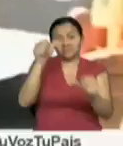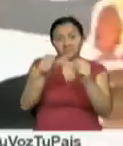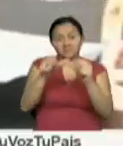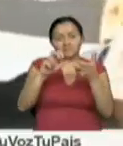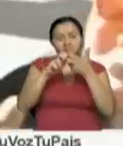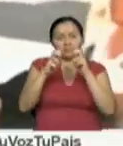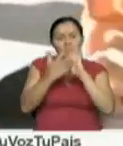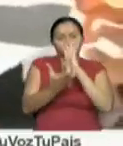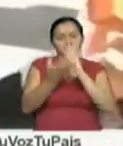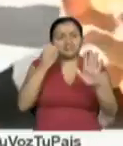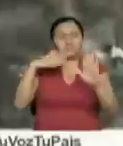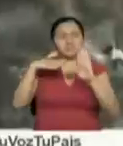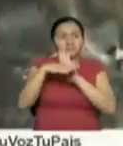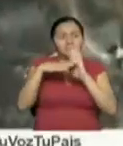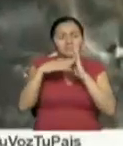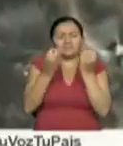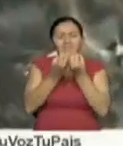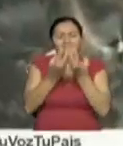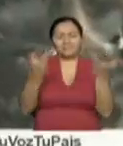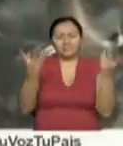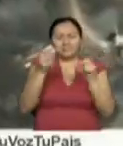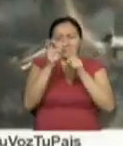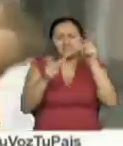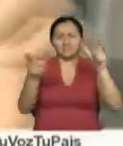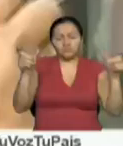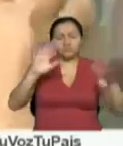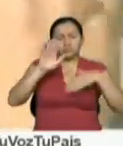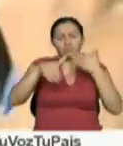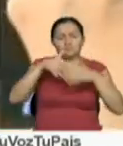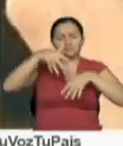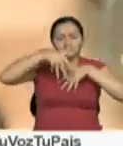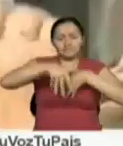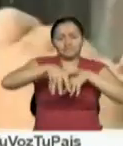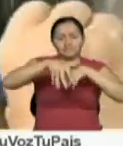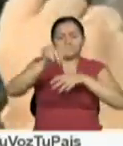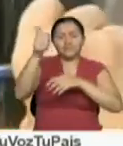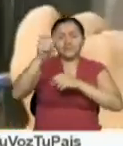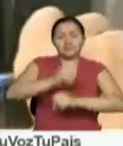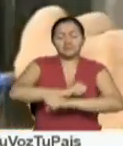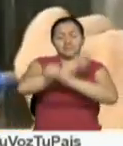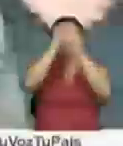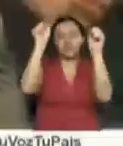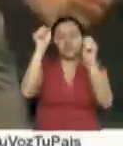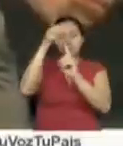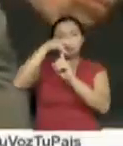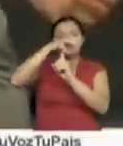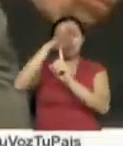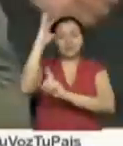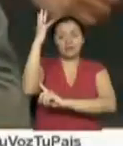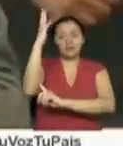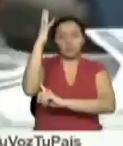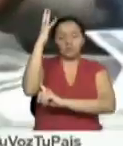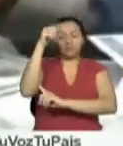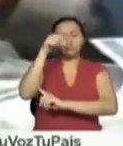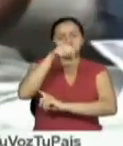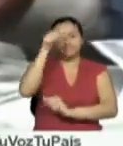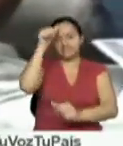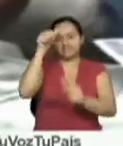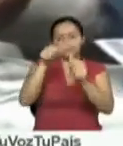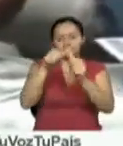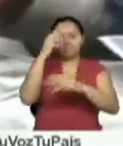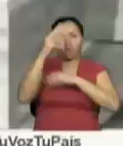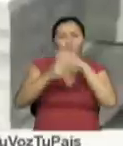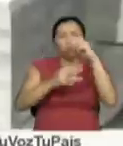salvataje bancario, centenas de ciudadanos caminarán a partir de las 10 de la mañana desde el Parque del Arbolito para recordarle al